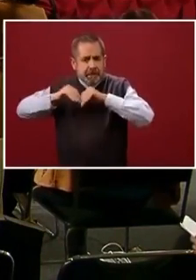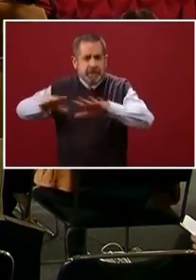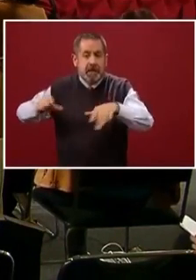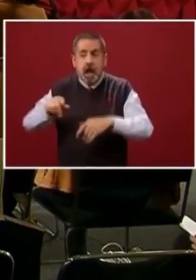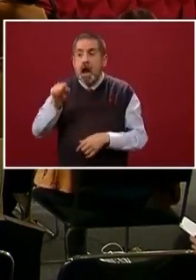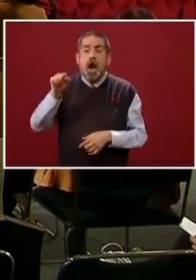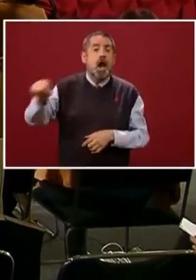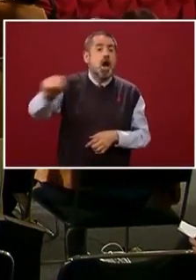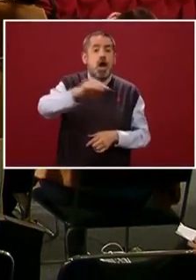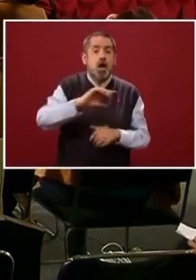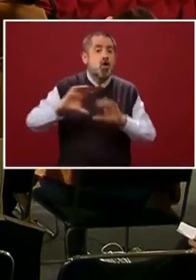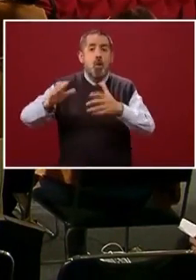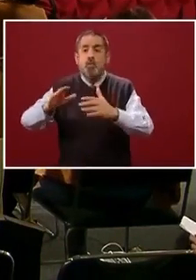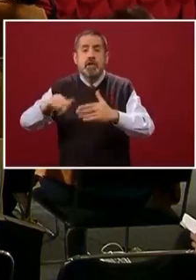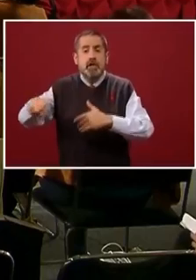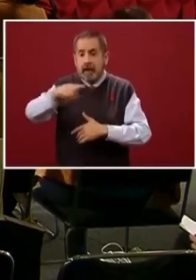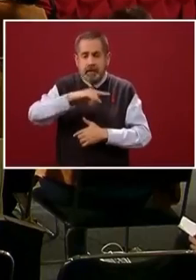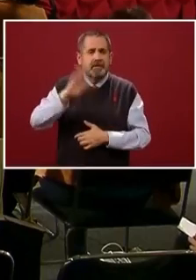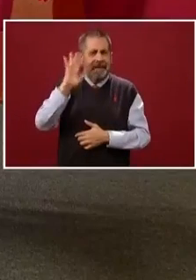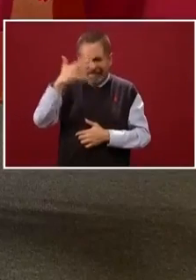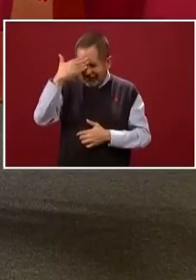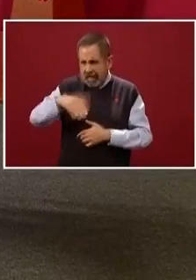comunidades prioritarias en términos de